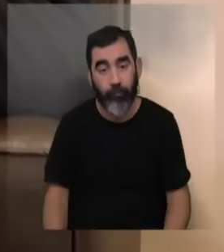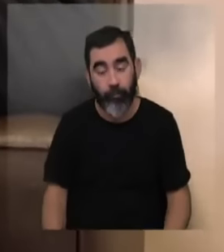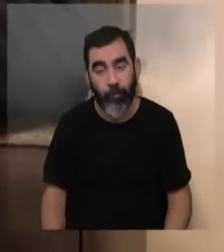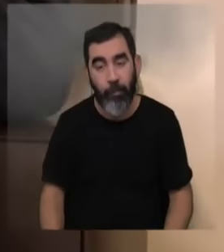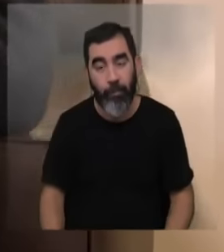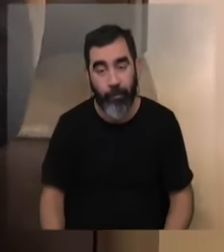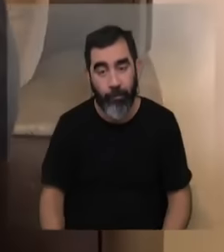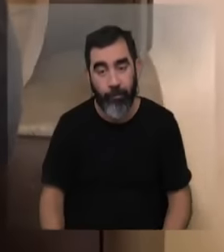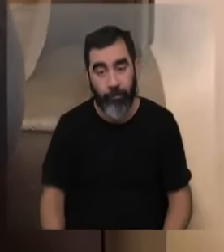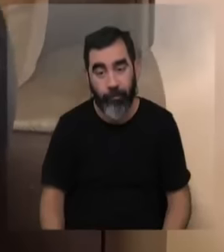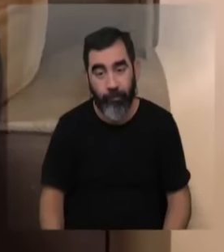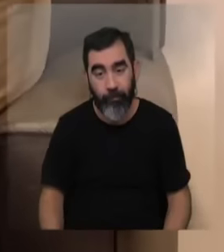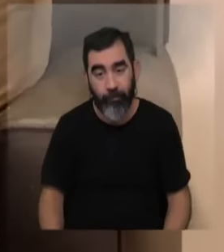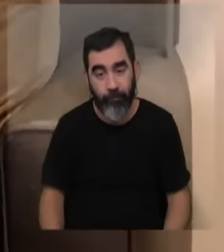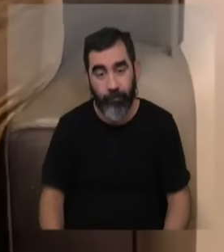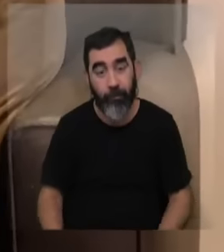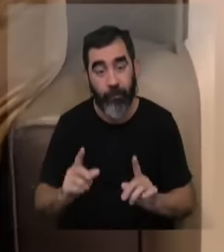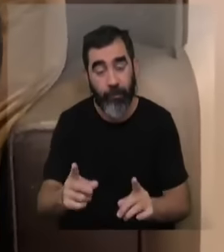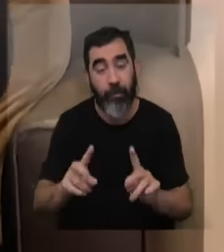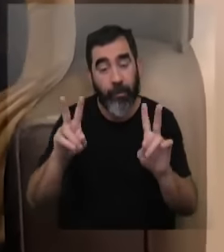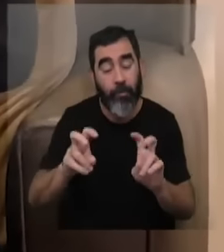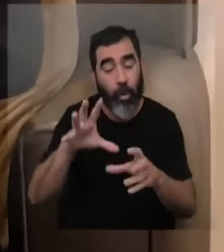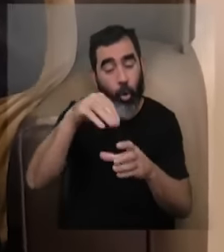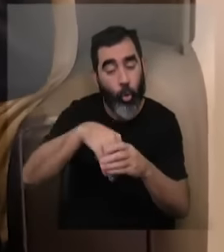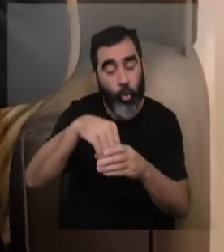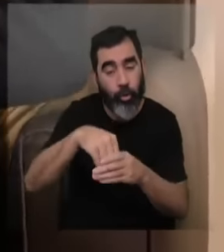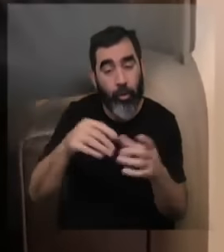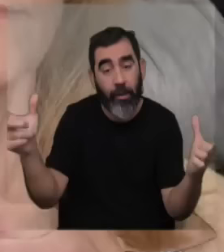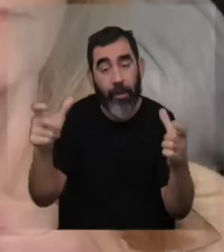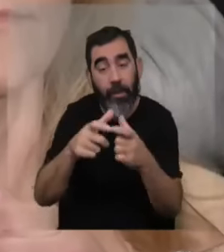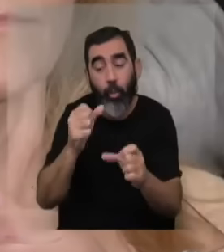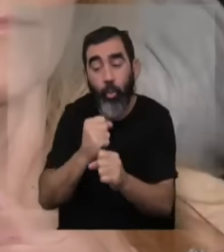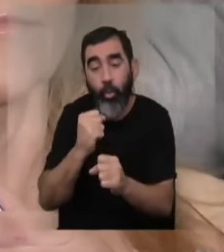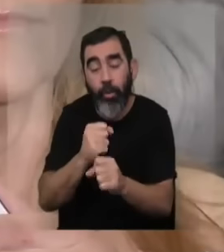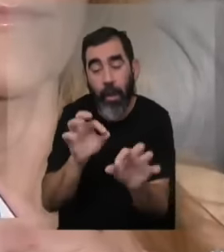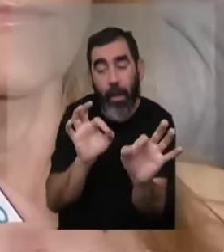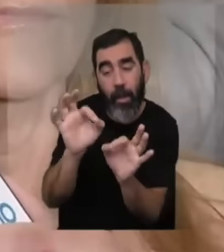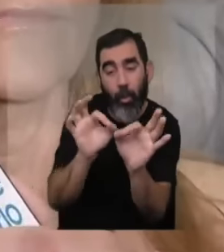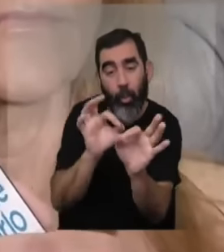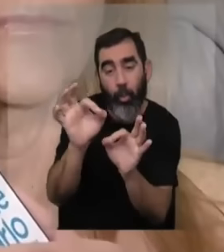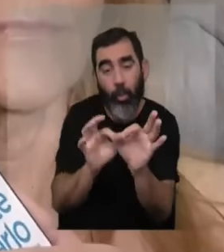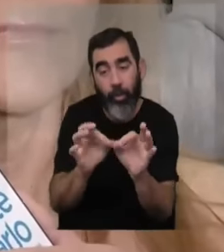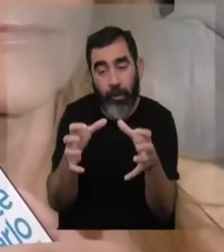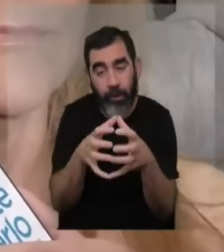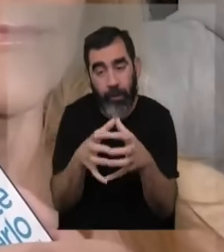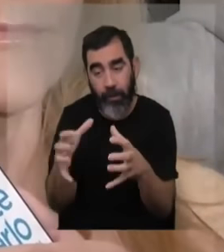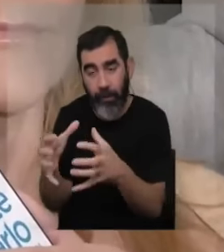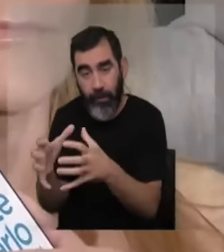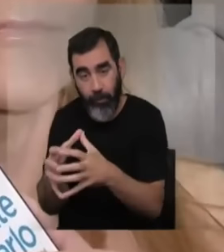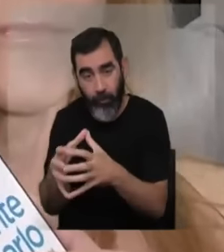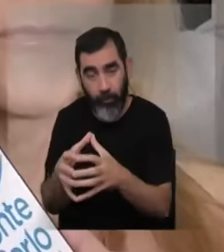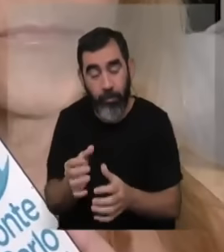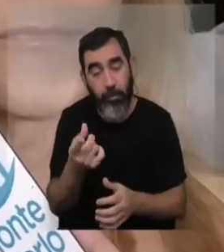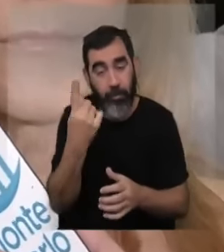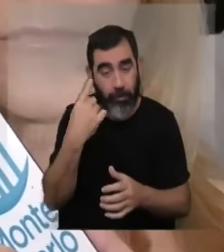nos preguntaban sino también ir después a fondo con el tema de los contenidos Ahora son reuniones de trabajo y de ajuste de equipos